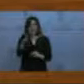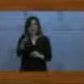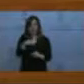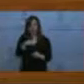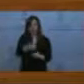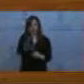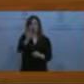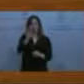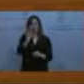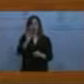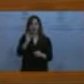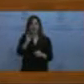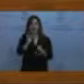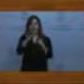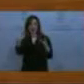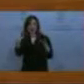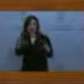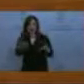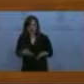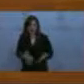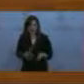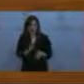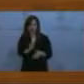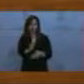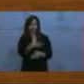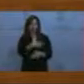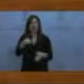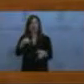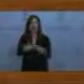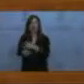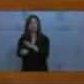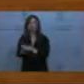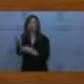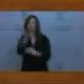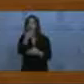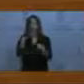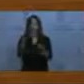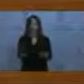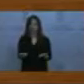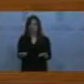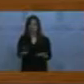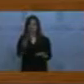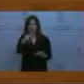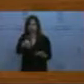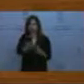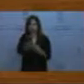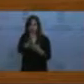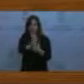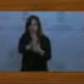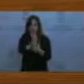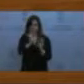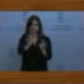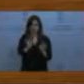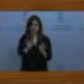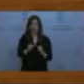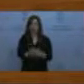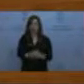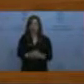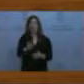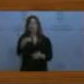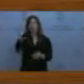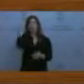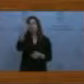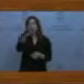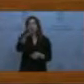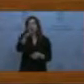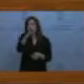el colegio en el que tienen que estudiar a sus hijos, que es el contenido de la proposición no de ley que hoy traemos a esta Cámara. ¿Y por qué creemos eso? Bien,